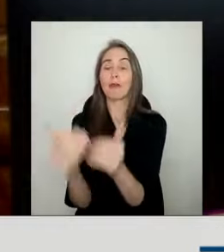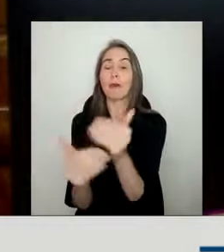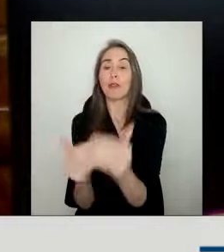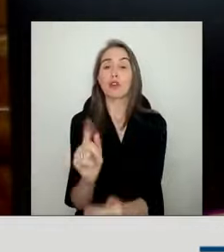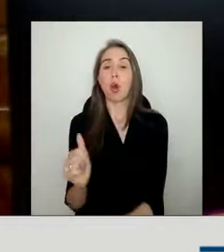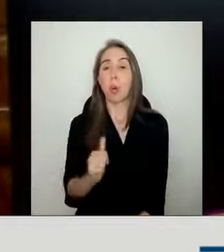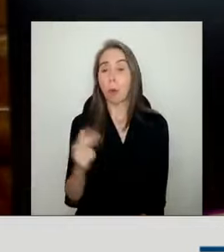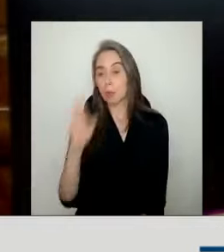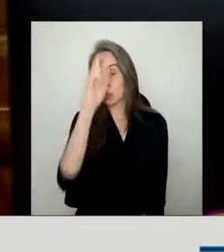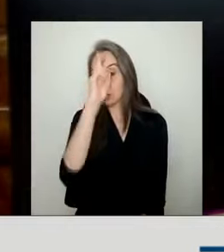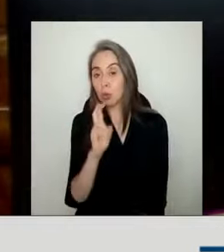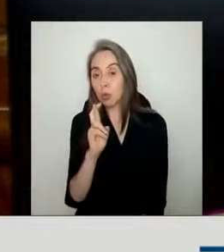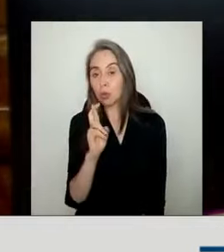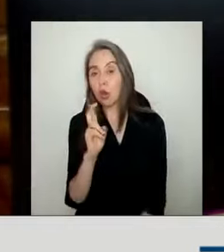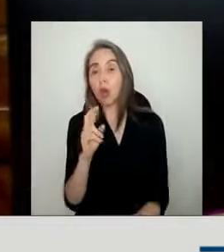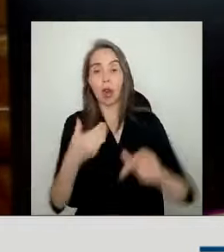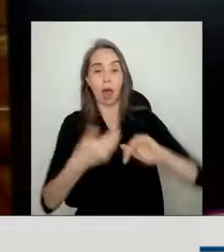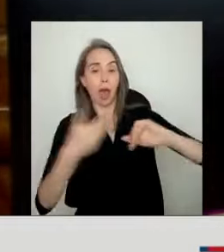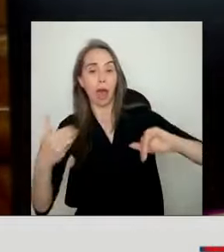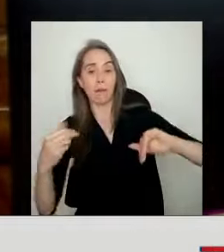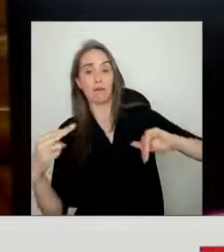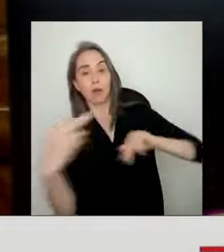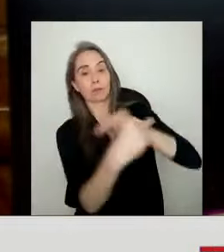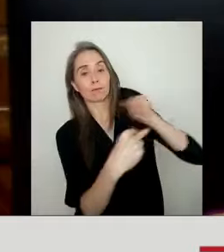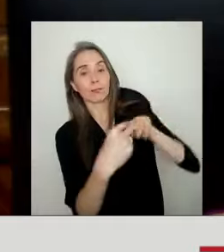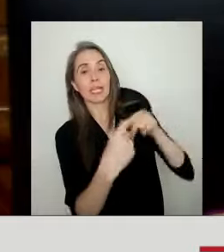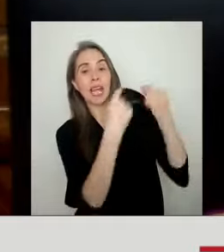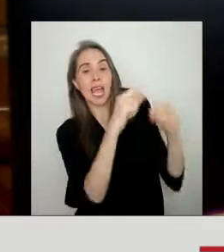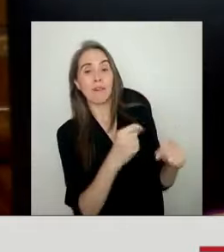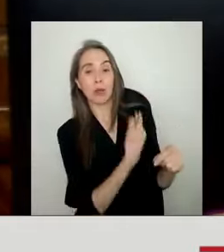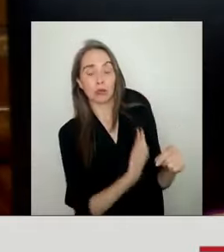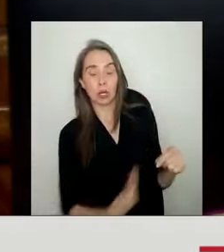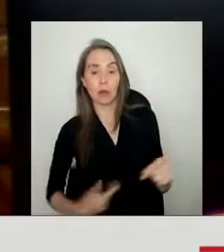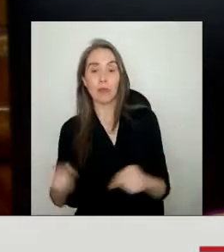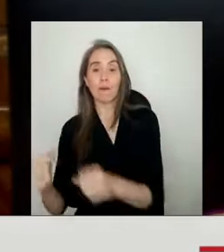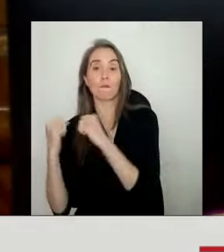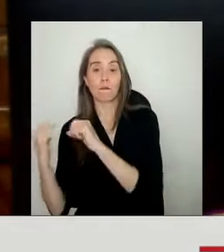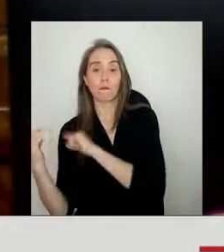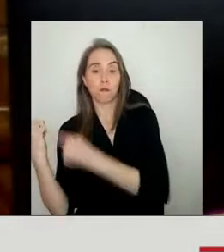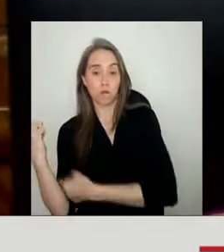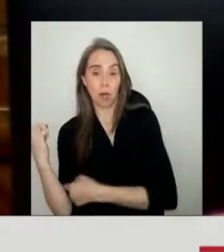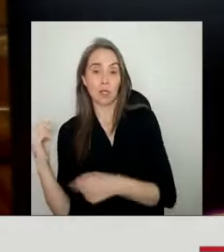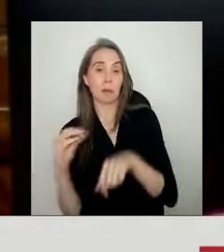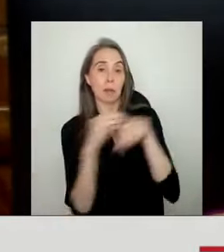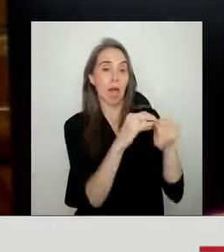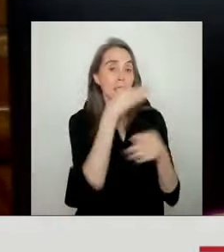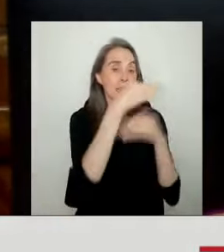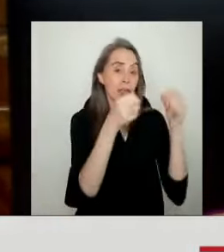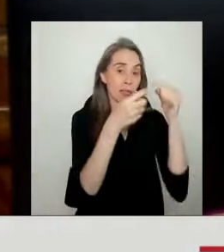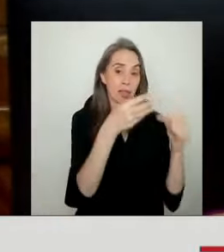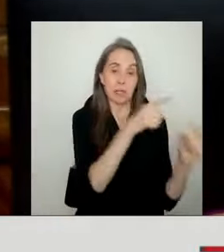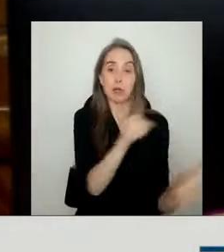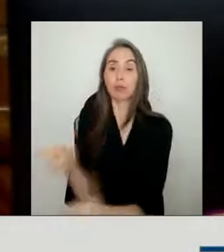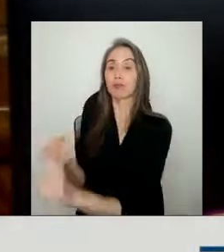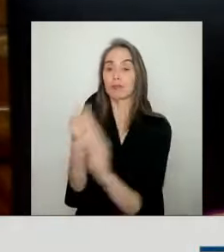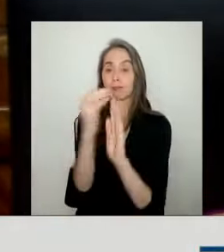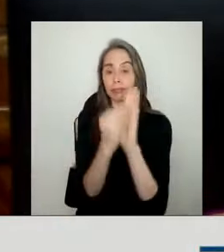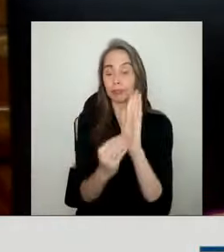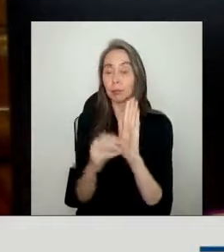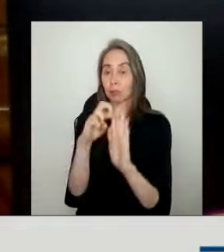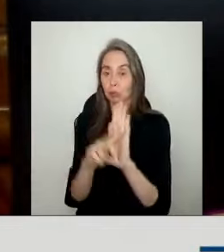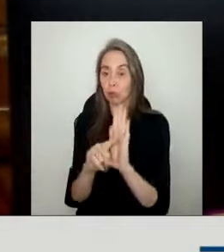externa del gobierno con una fuerza suficiente para que sus recomendaciones sean acogidas en dicho sentido la iniciativa en discusión Busca ser la